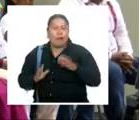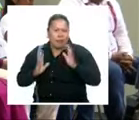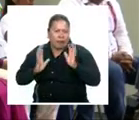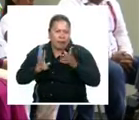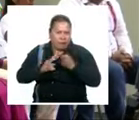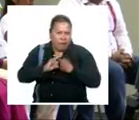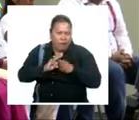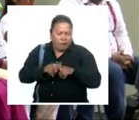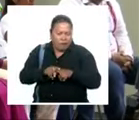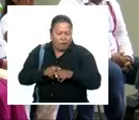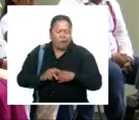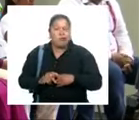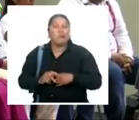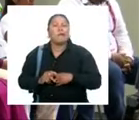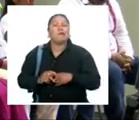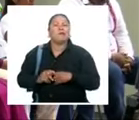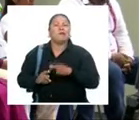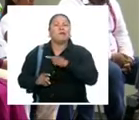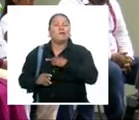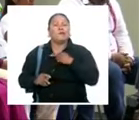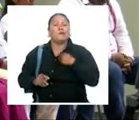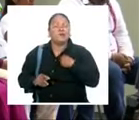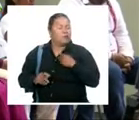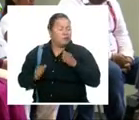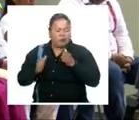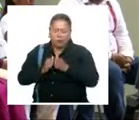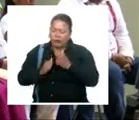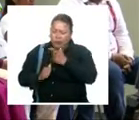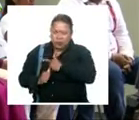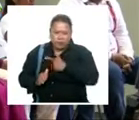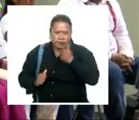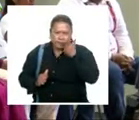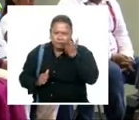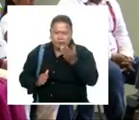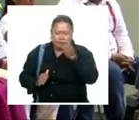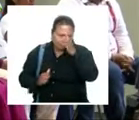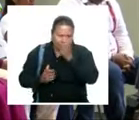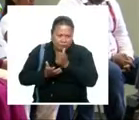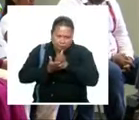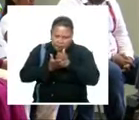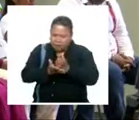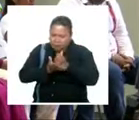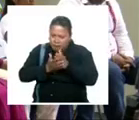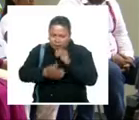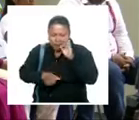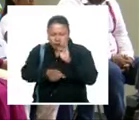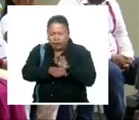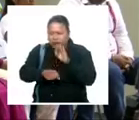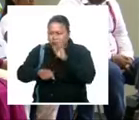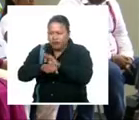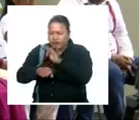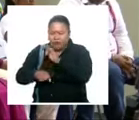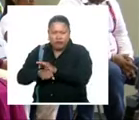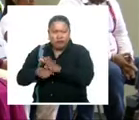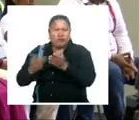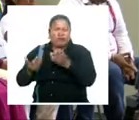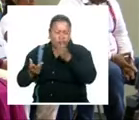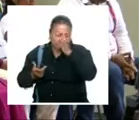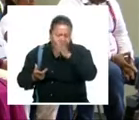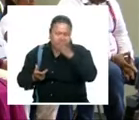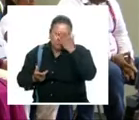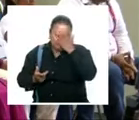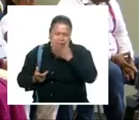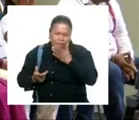cabo. Reiteramos nuestra disposición de contribuir al fortalecimiento de las